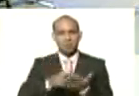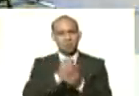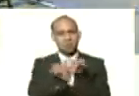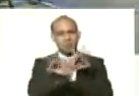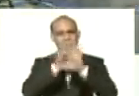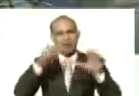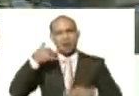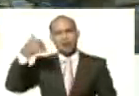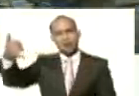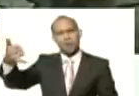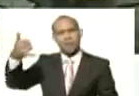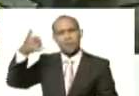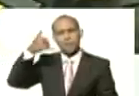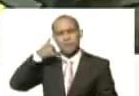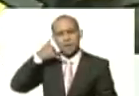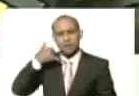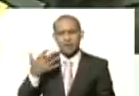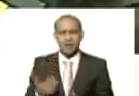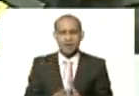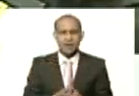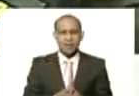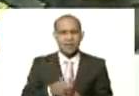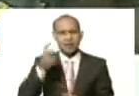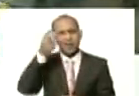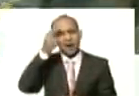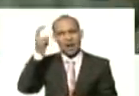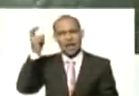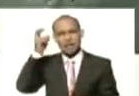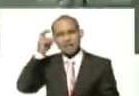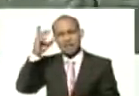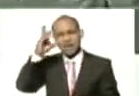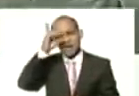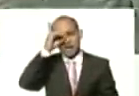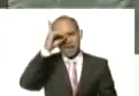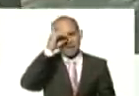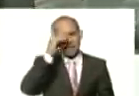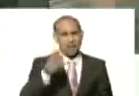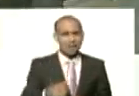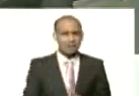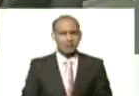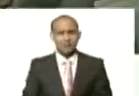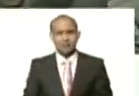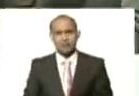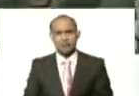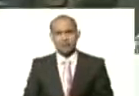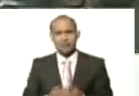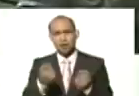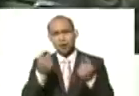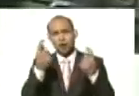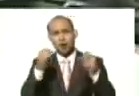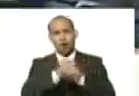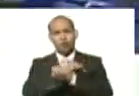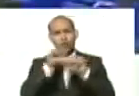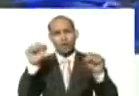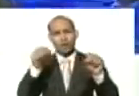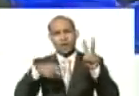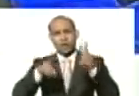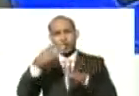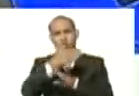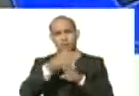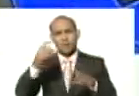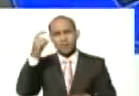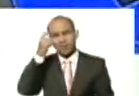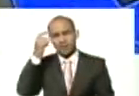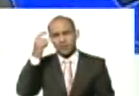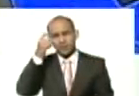Recibí una llamada de la entonces canciller Delcy Rodríguez, como a las 11 de la mañana, 12 del mediodía,